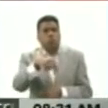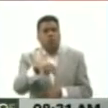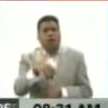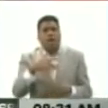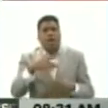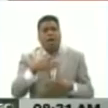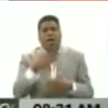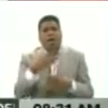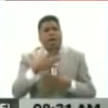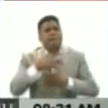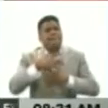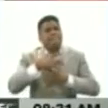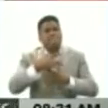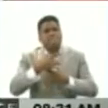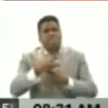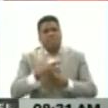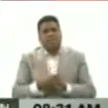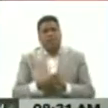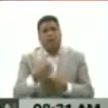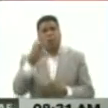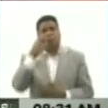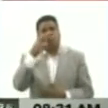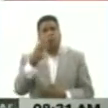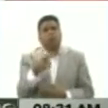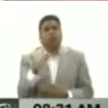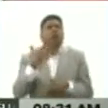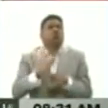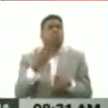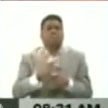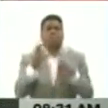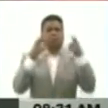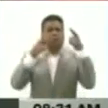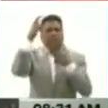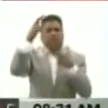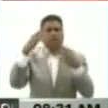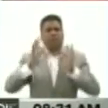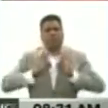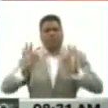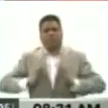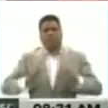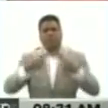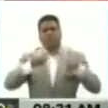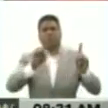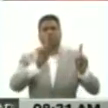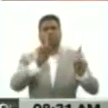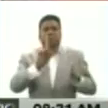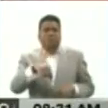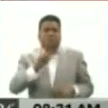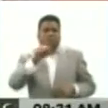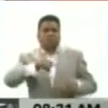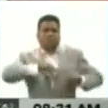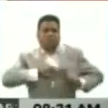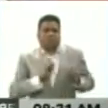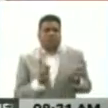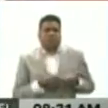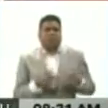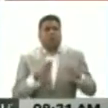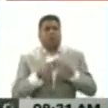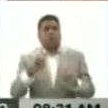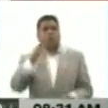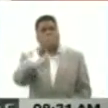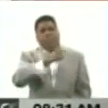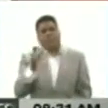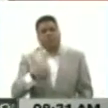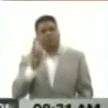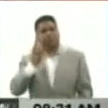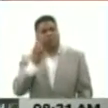Venezuela. Yo lo que les puedo decir que aunque Chávez no esté en físico, pero sí lo tenemos en el corazón, y todo ese pueblo chavista que en verdad nos ve